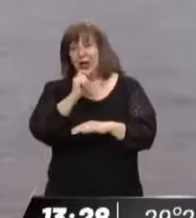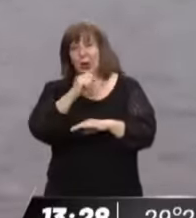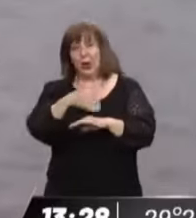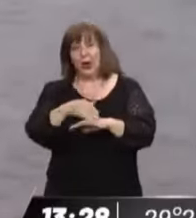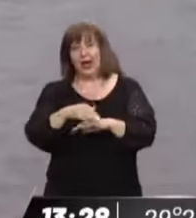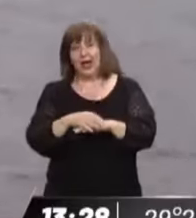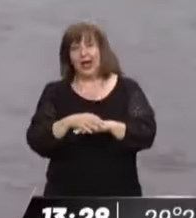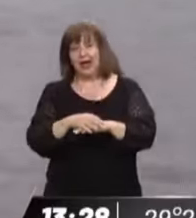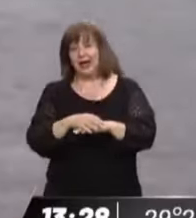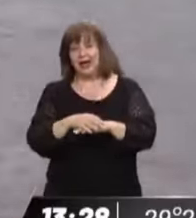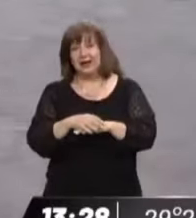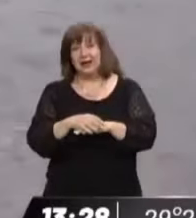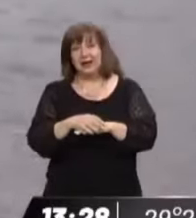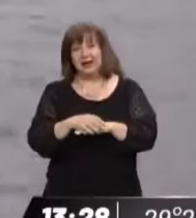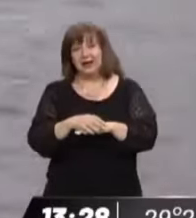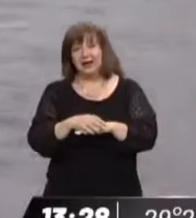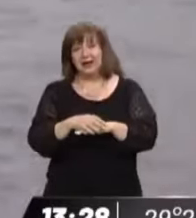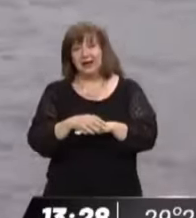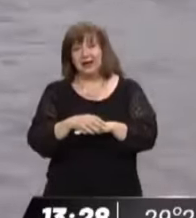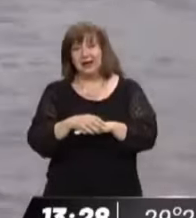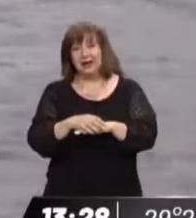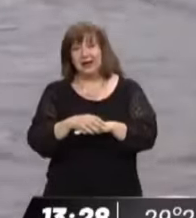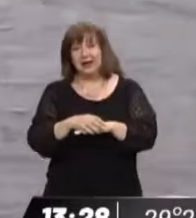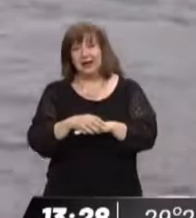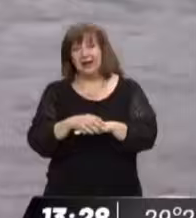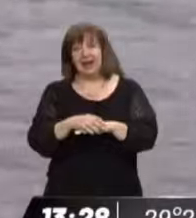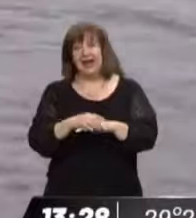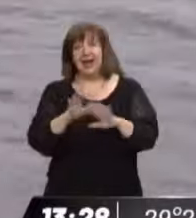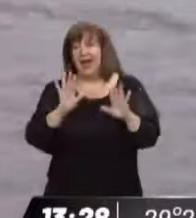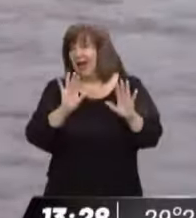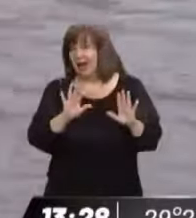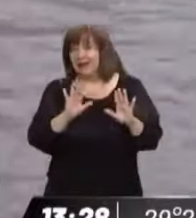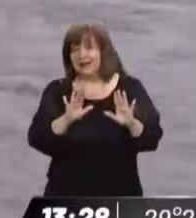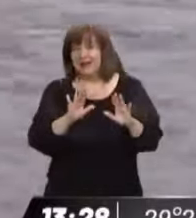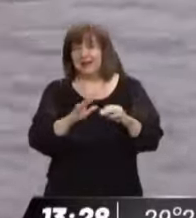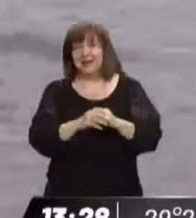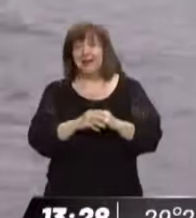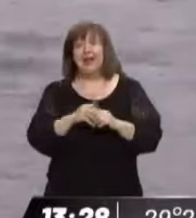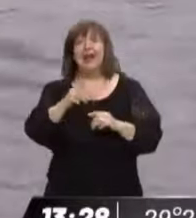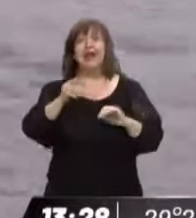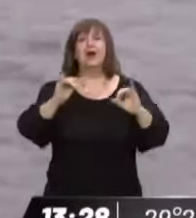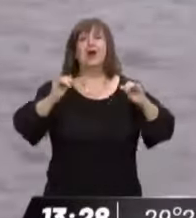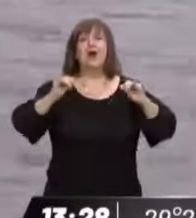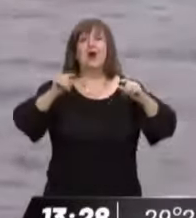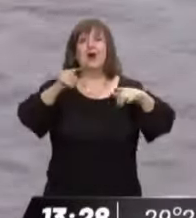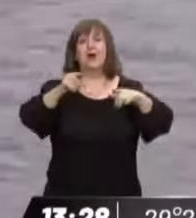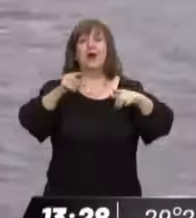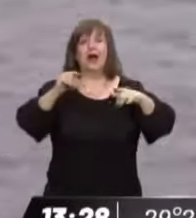arrancar este viernes con una sesy cambiando de década y todo cuando era chiquito como hab sido no